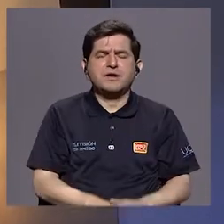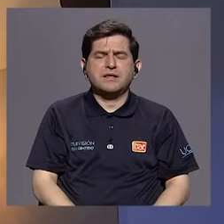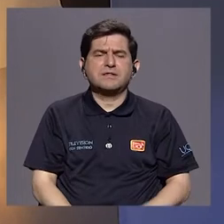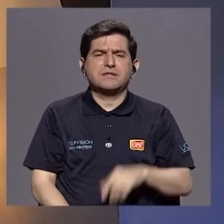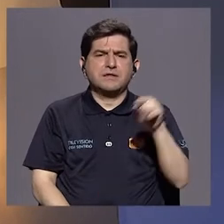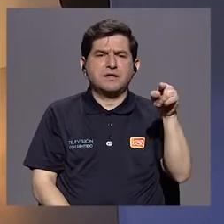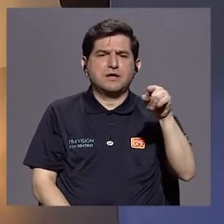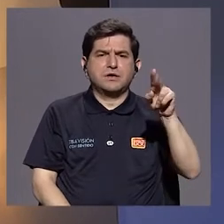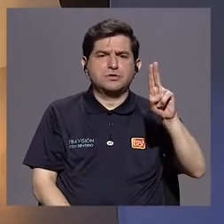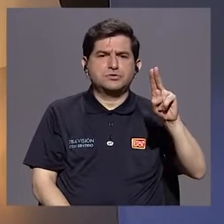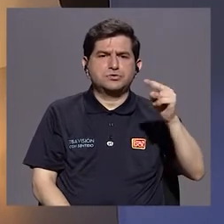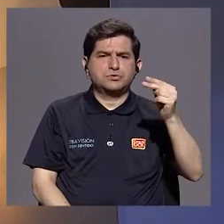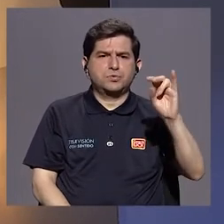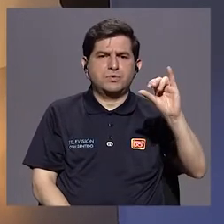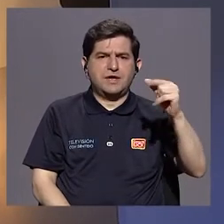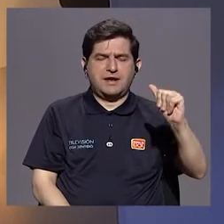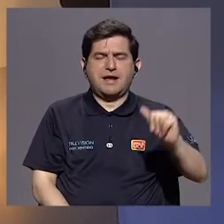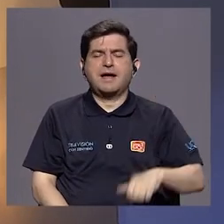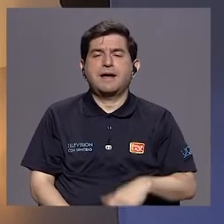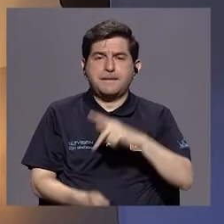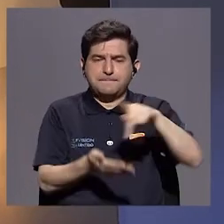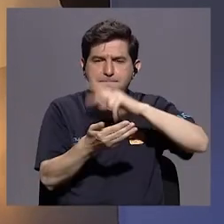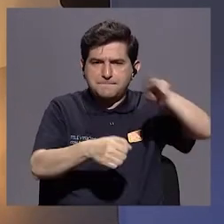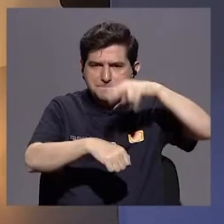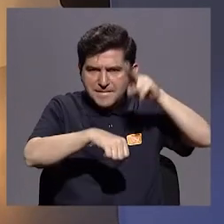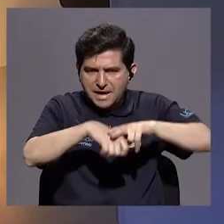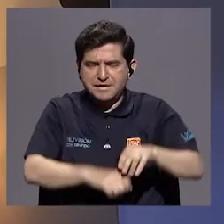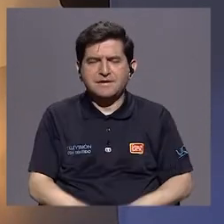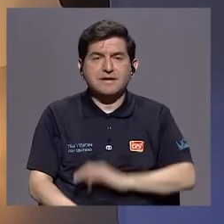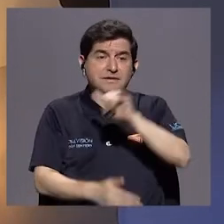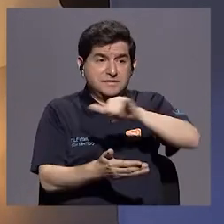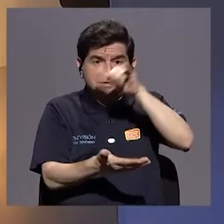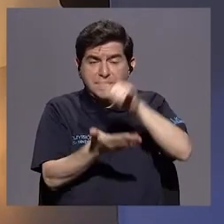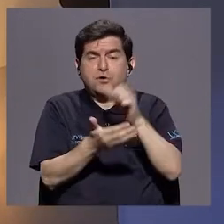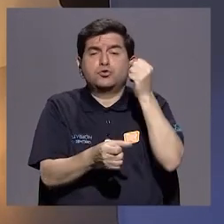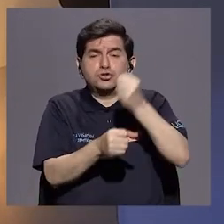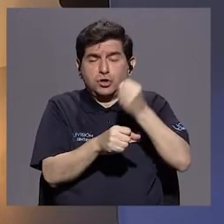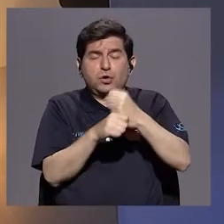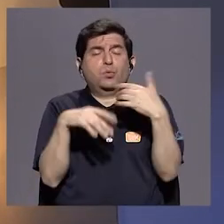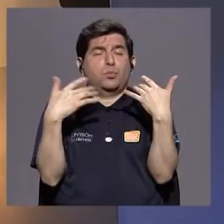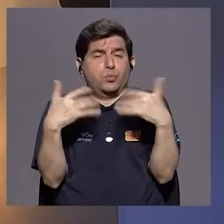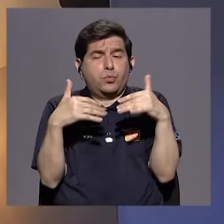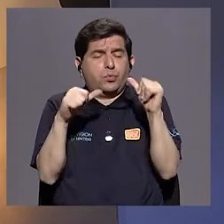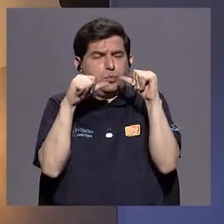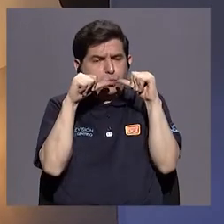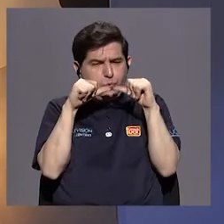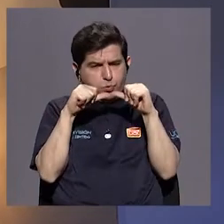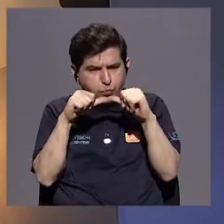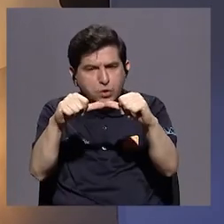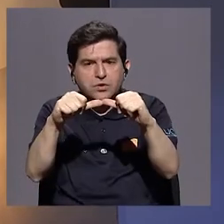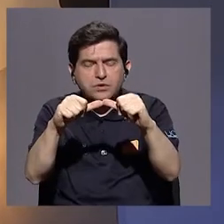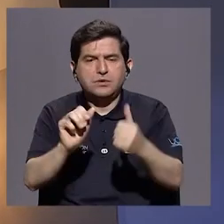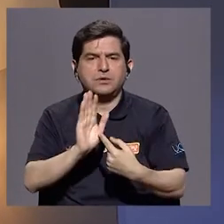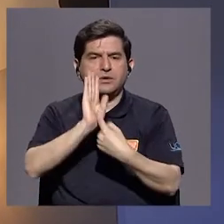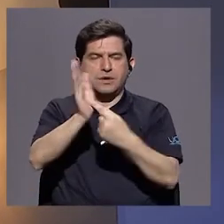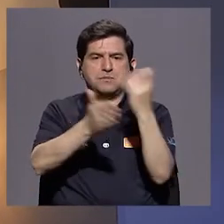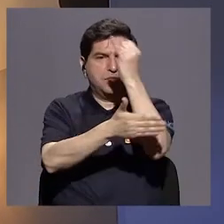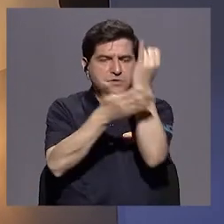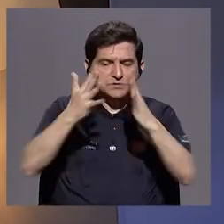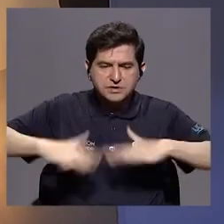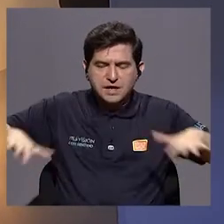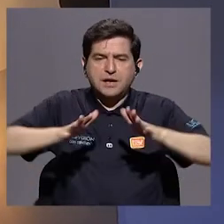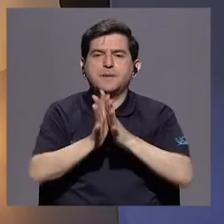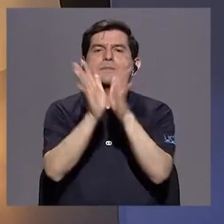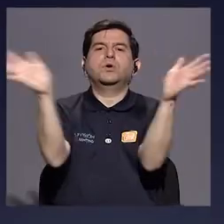única en el parque nacional y bueno san jose es sin duda ha hecho un esfuerzo sistemático por llevar el arte a los